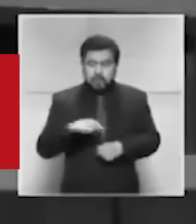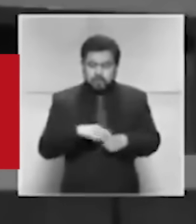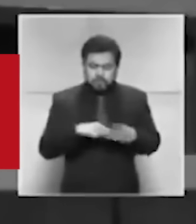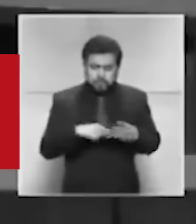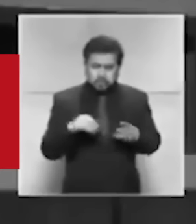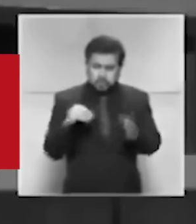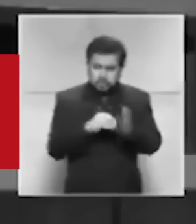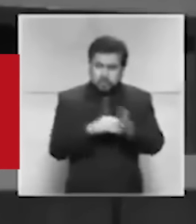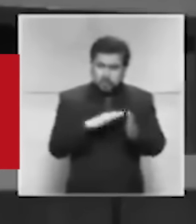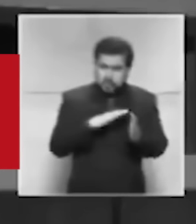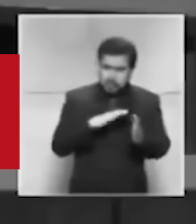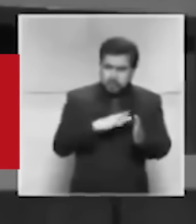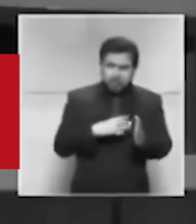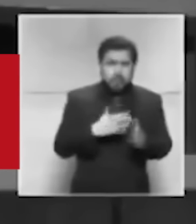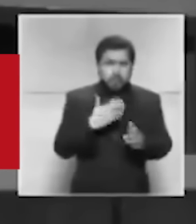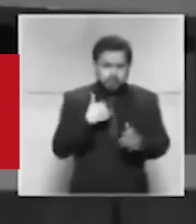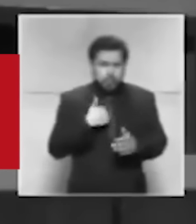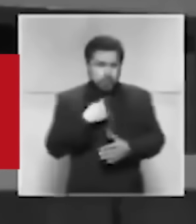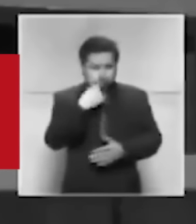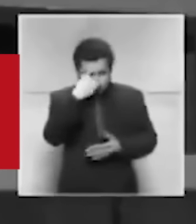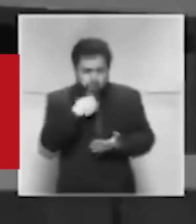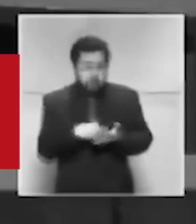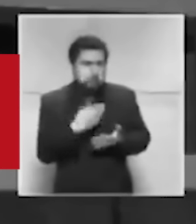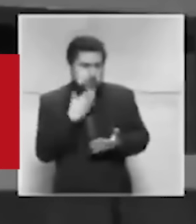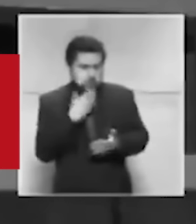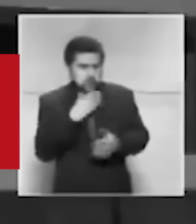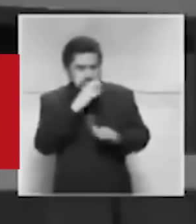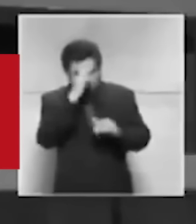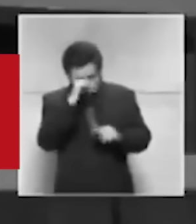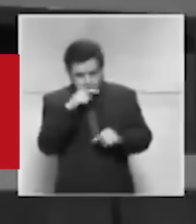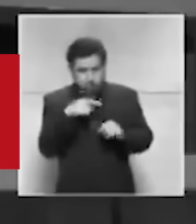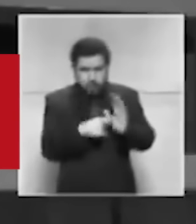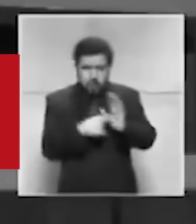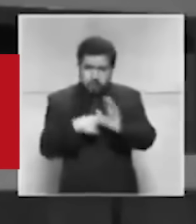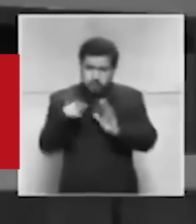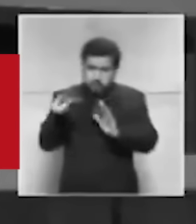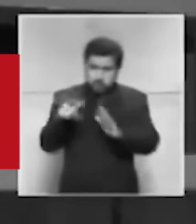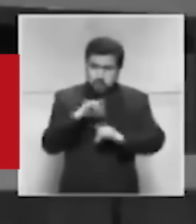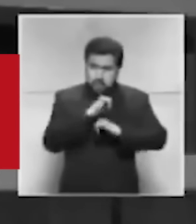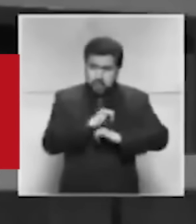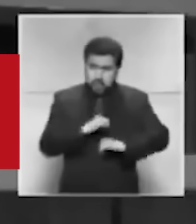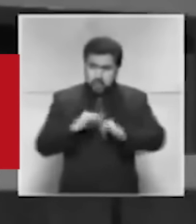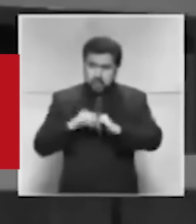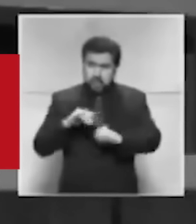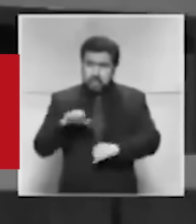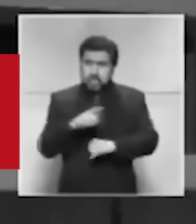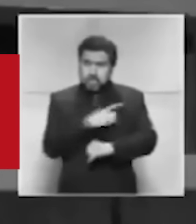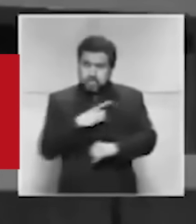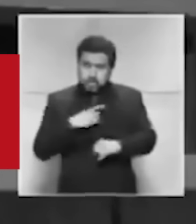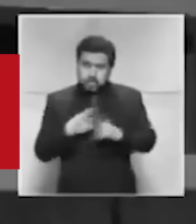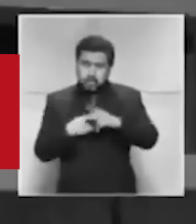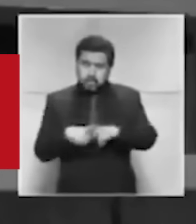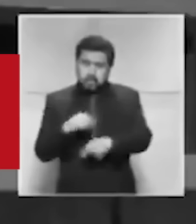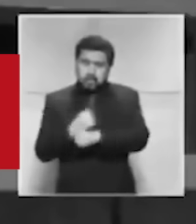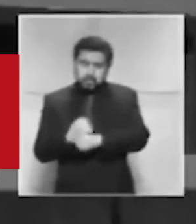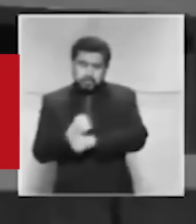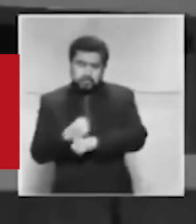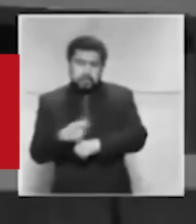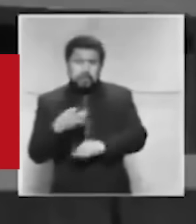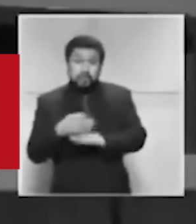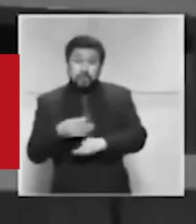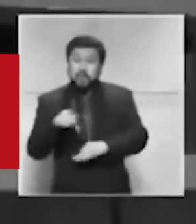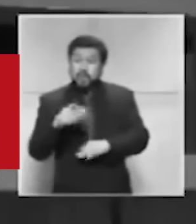un punto de partida razonable para que la autoridad responsable inicie una investigación. En ese sentido, me parece que exigirle